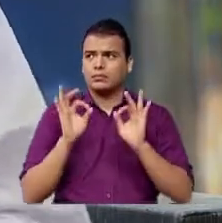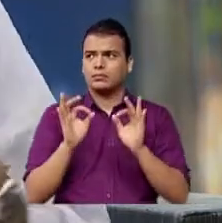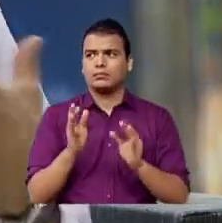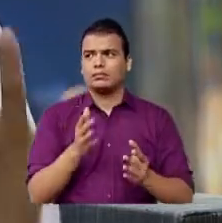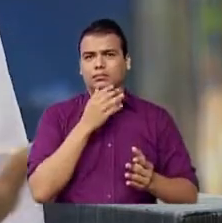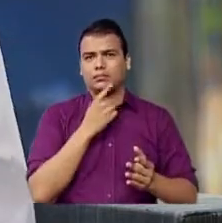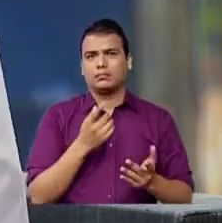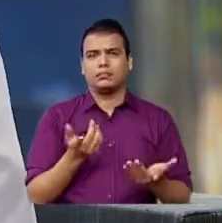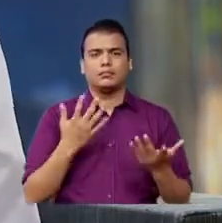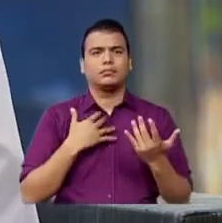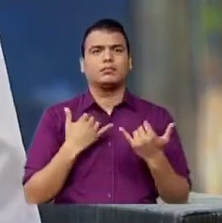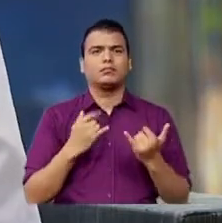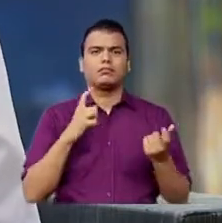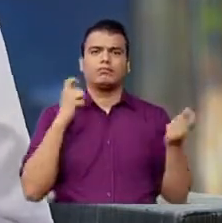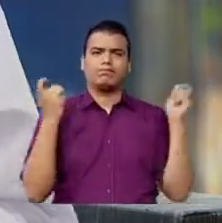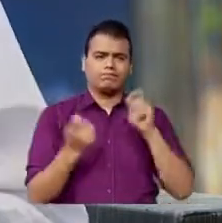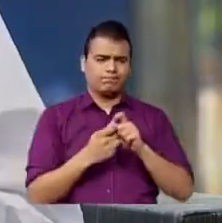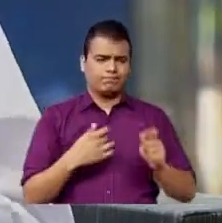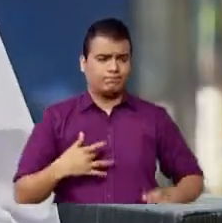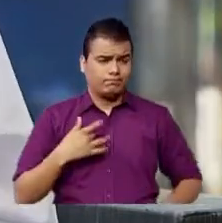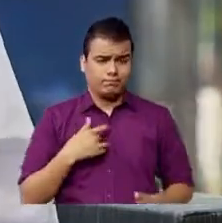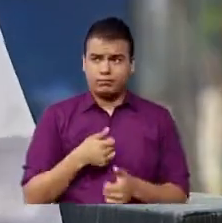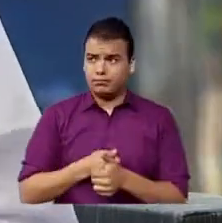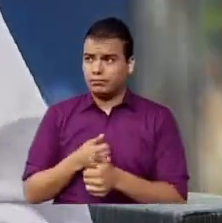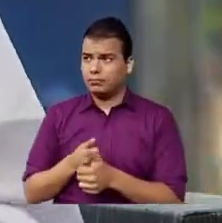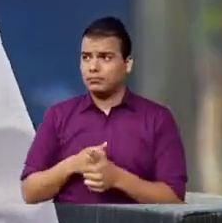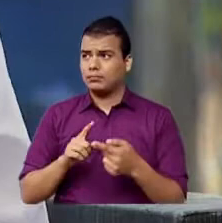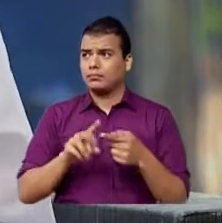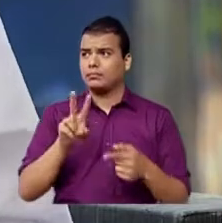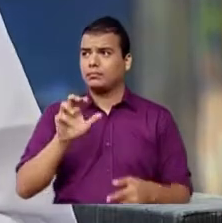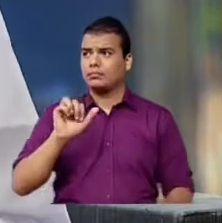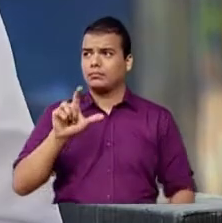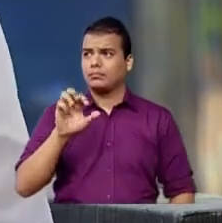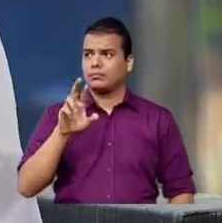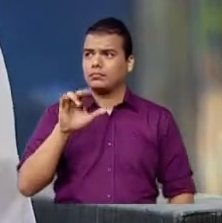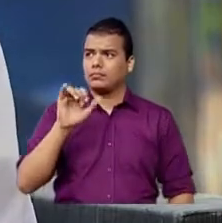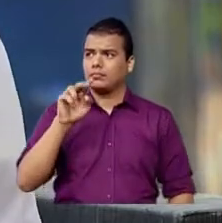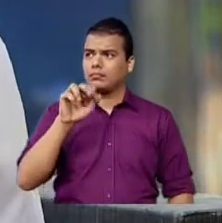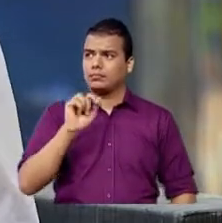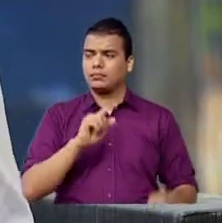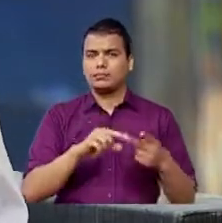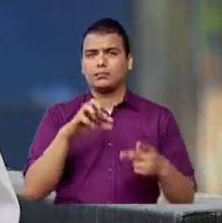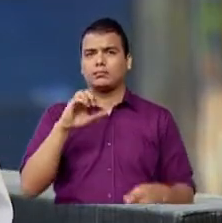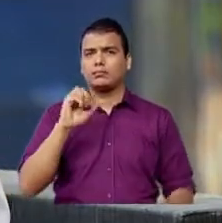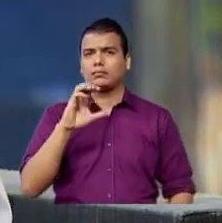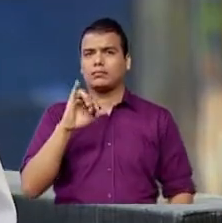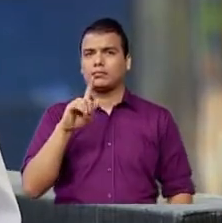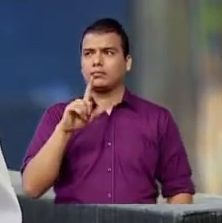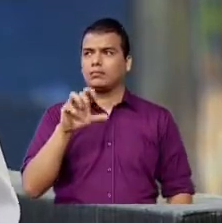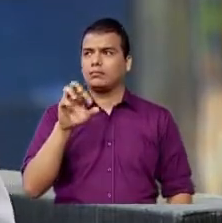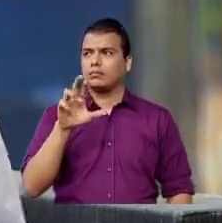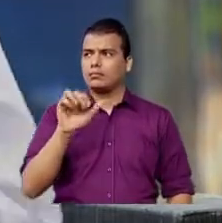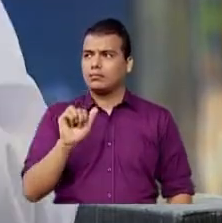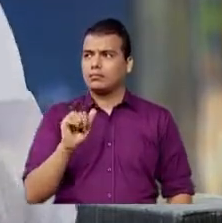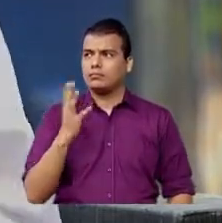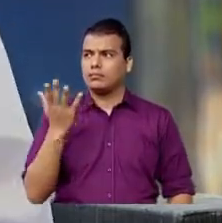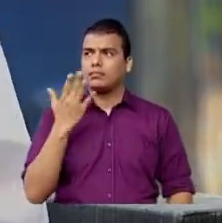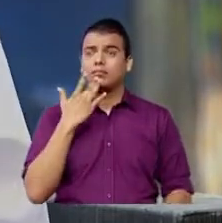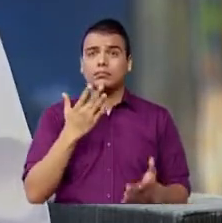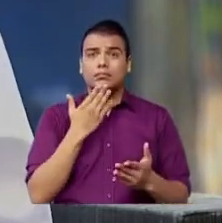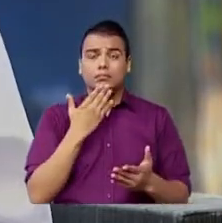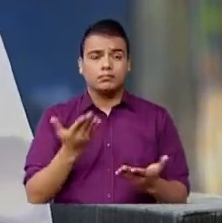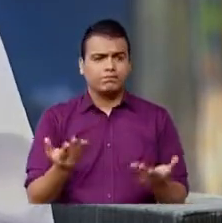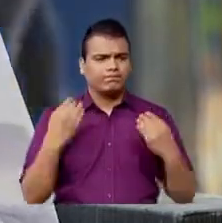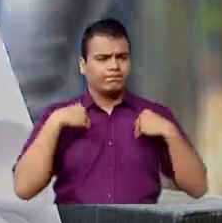florales, readaptar nuestras emociones, sobre todo la valeriana, el hipericum, la pasiflora, y 5 que me encantan, Luis Fernando, que le ayuda a uno a aterrizar